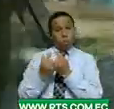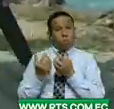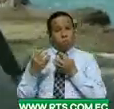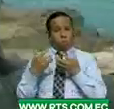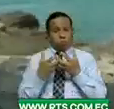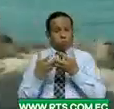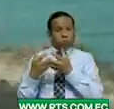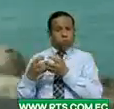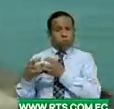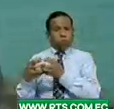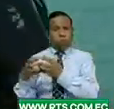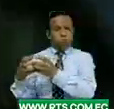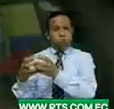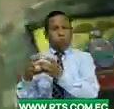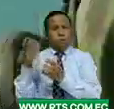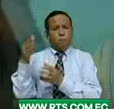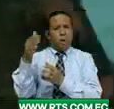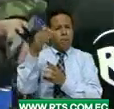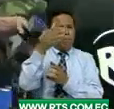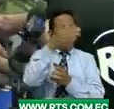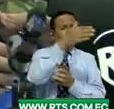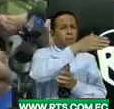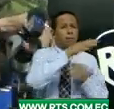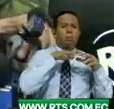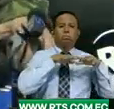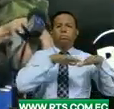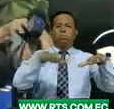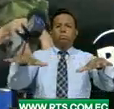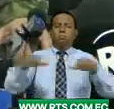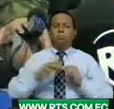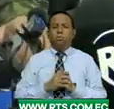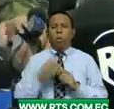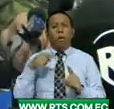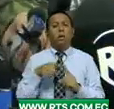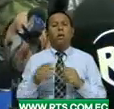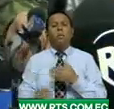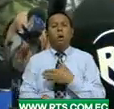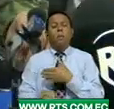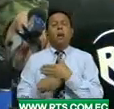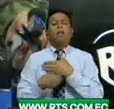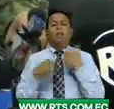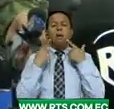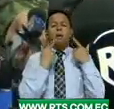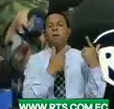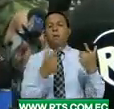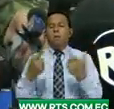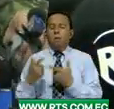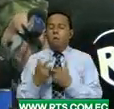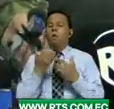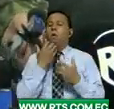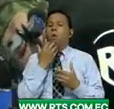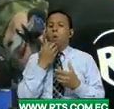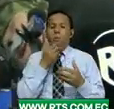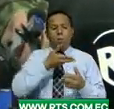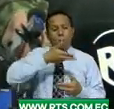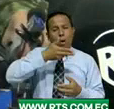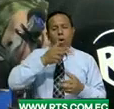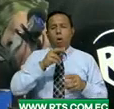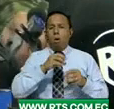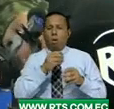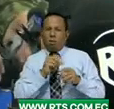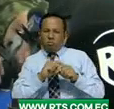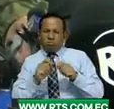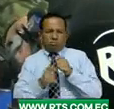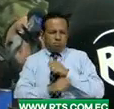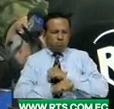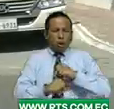se reforzarán en varios sectores de la ciudad. Para incrementar nuestras operaciones de controles de armas, municiones de explosivos aquí